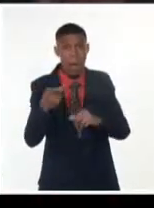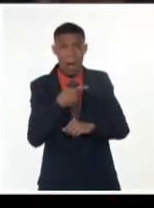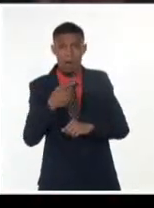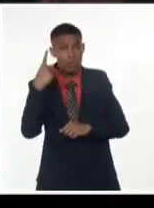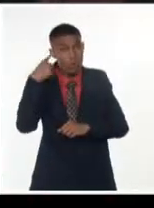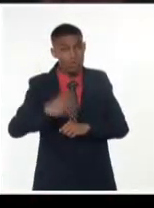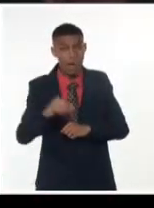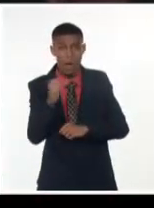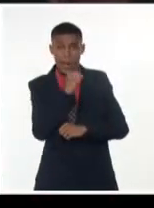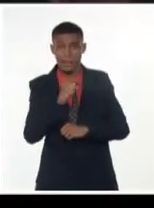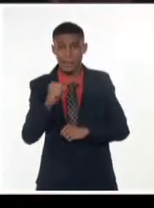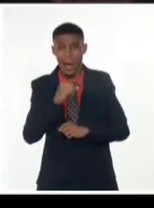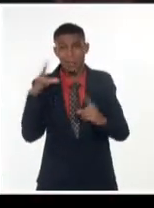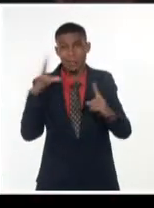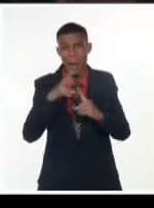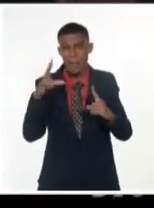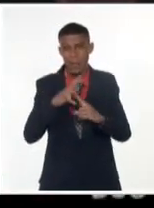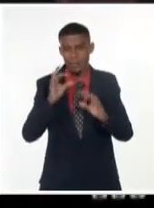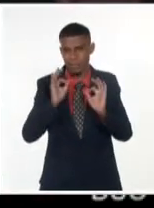que si